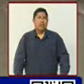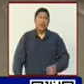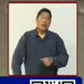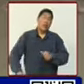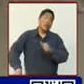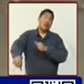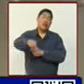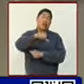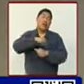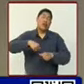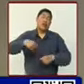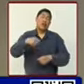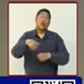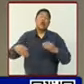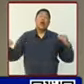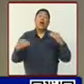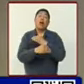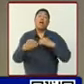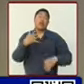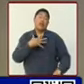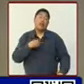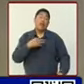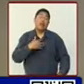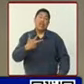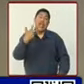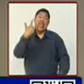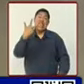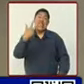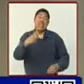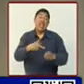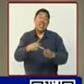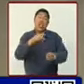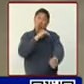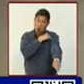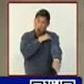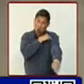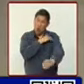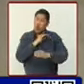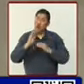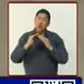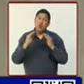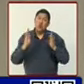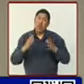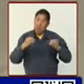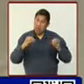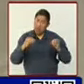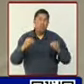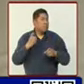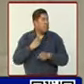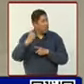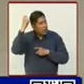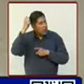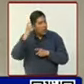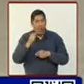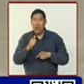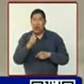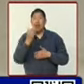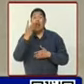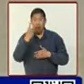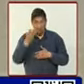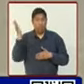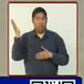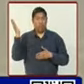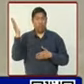Circundante a la Blanco Galindo, casi más de 3 kilómetros de vecindarios afectados. Agua y lodo anega justamente